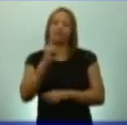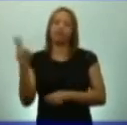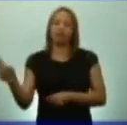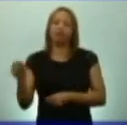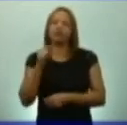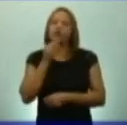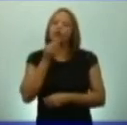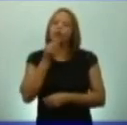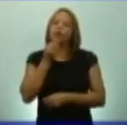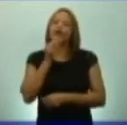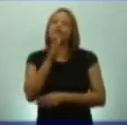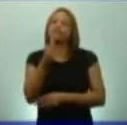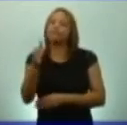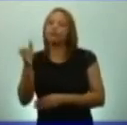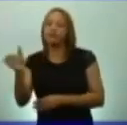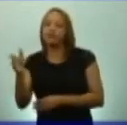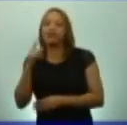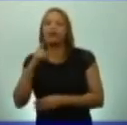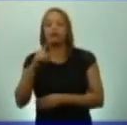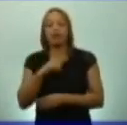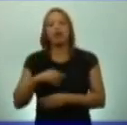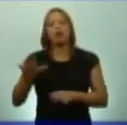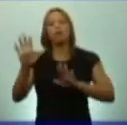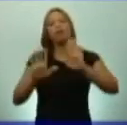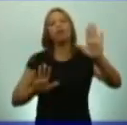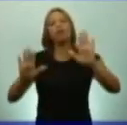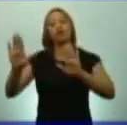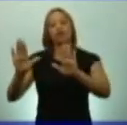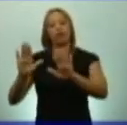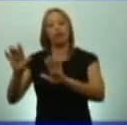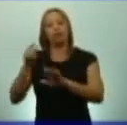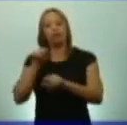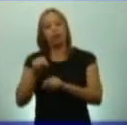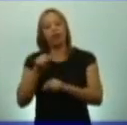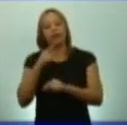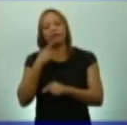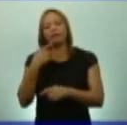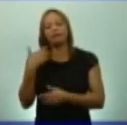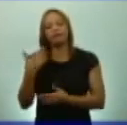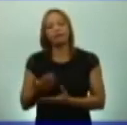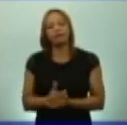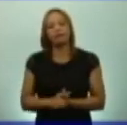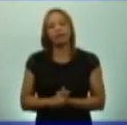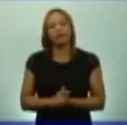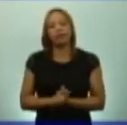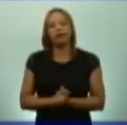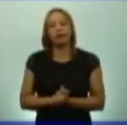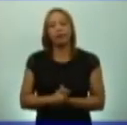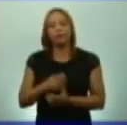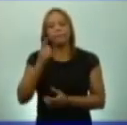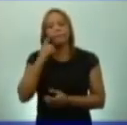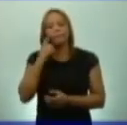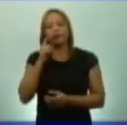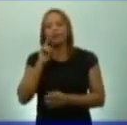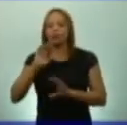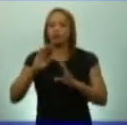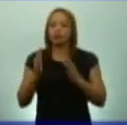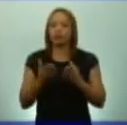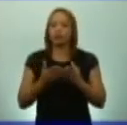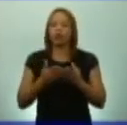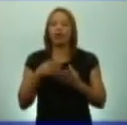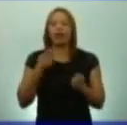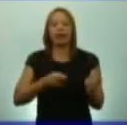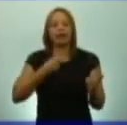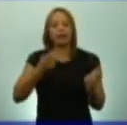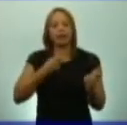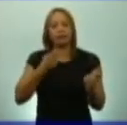poder regresar allí, porque allí se rinde tributo a las más de 3.000 víctimas de las agresiones